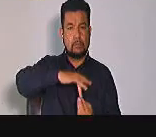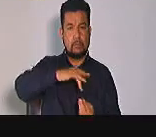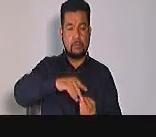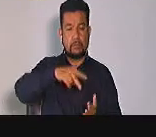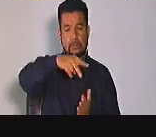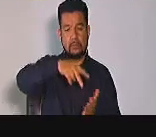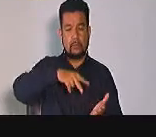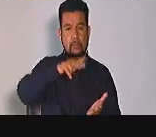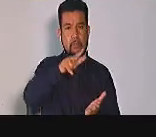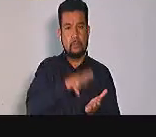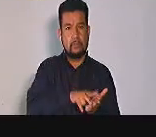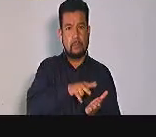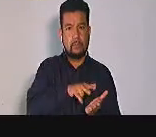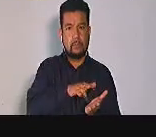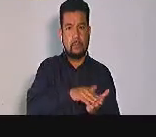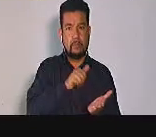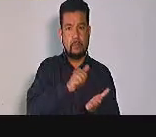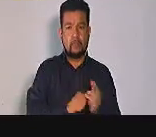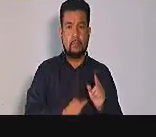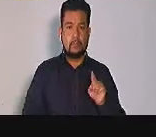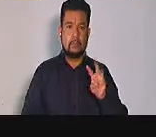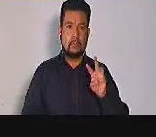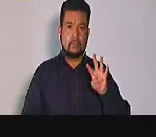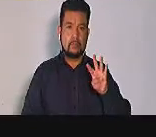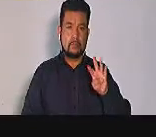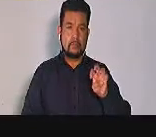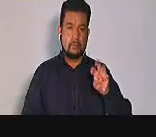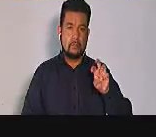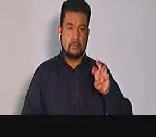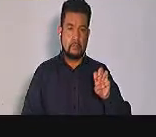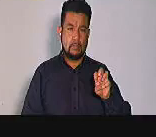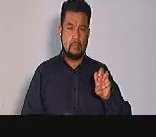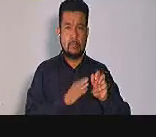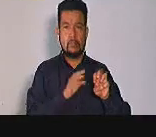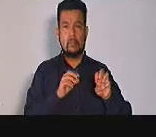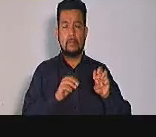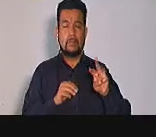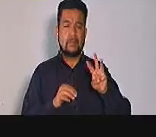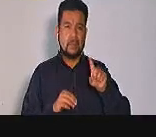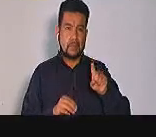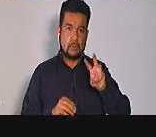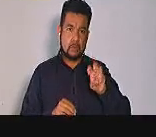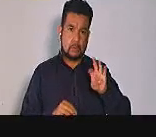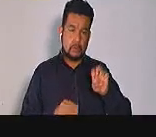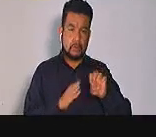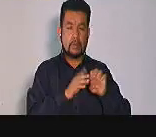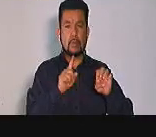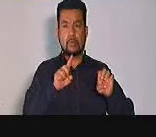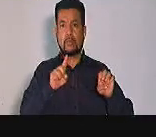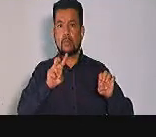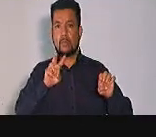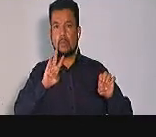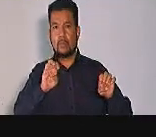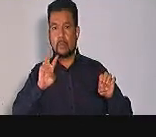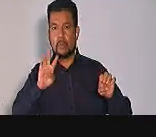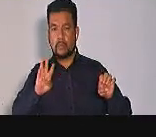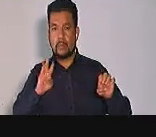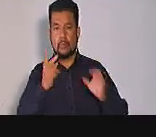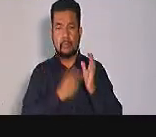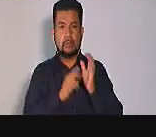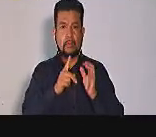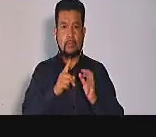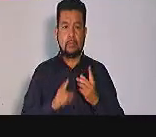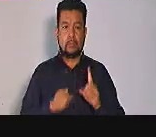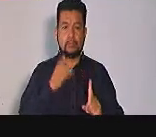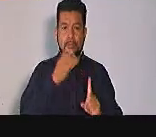la lectura de aprobación de las actas 189 a la 194 de 2021. Ibagué, 15 de diciembre de 2021, presentada por el honorable